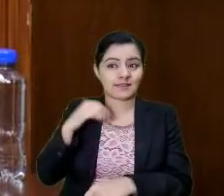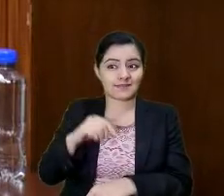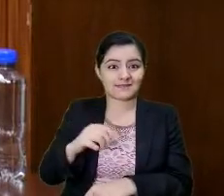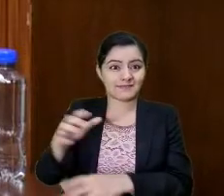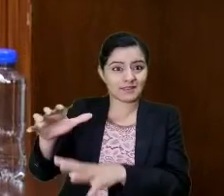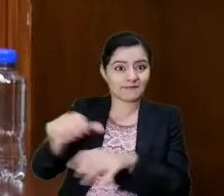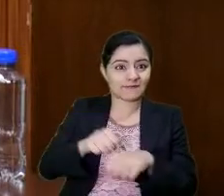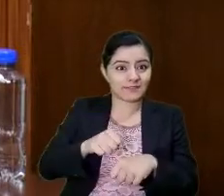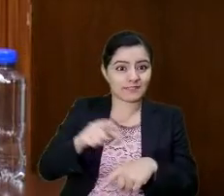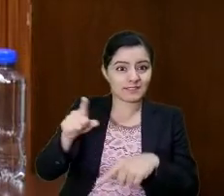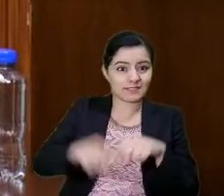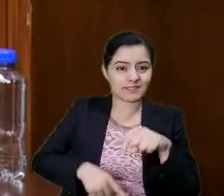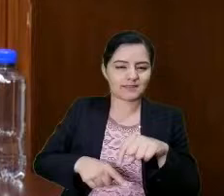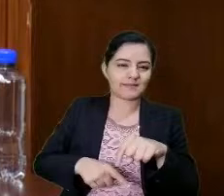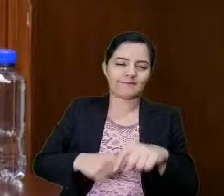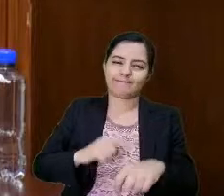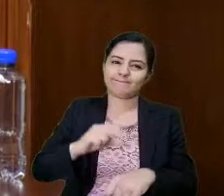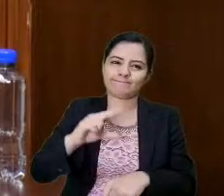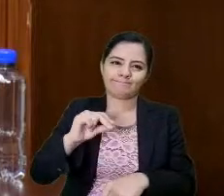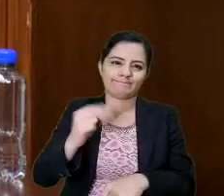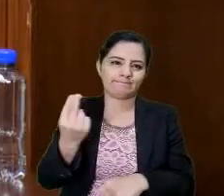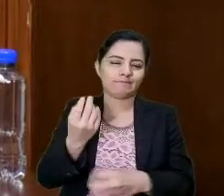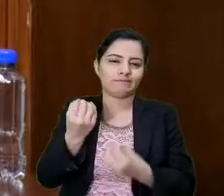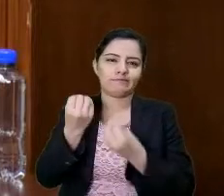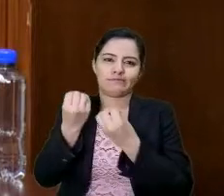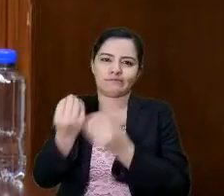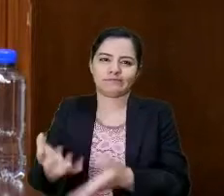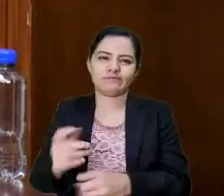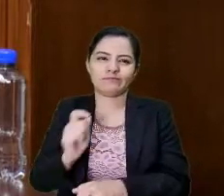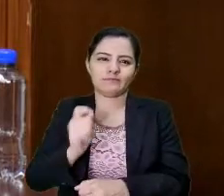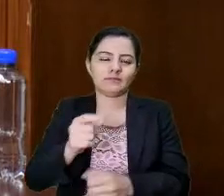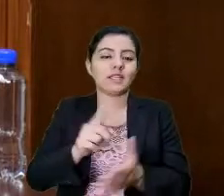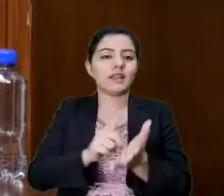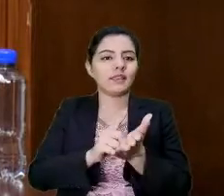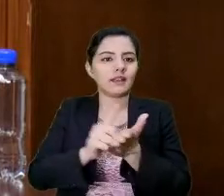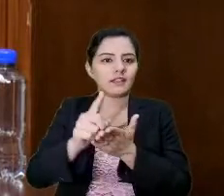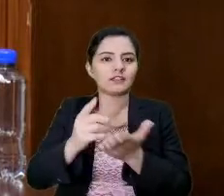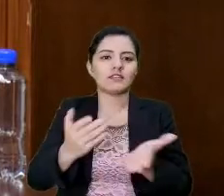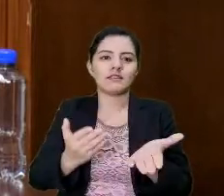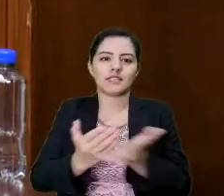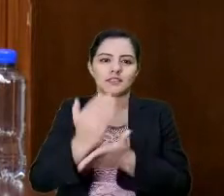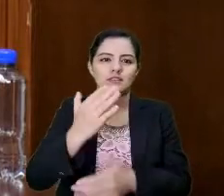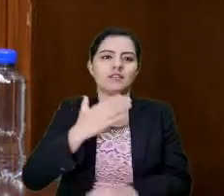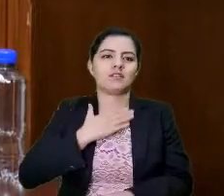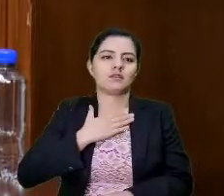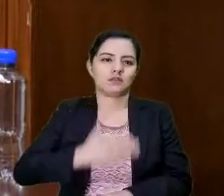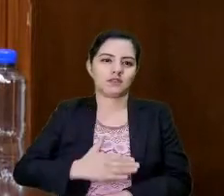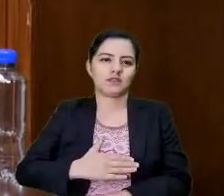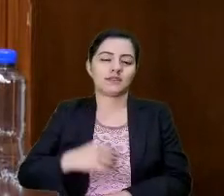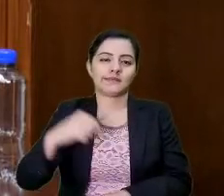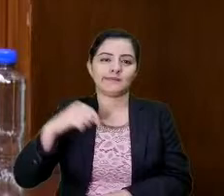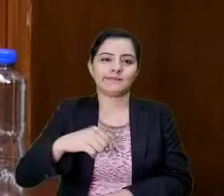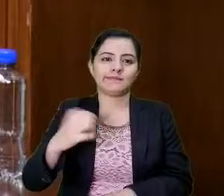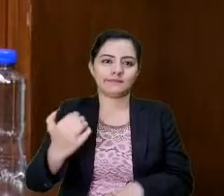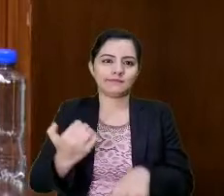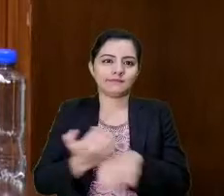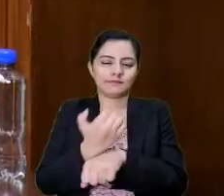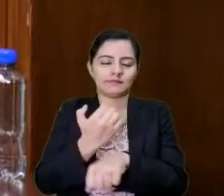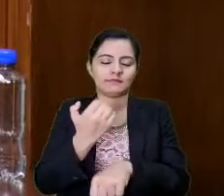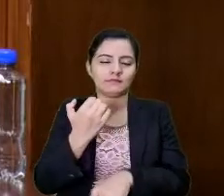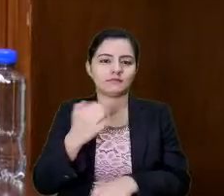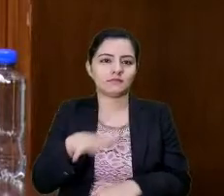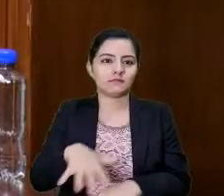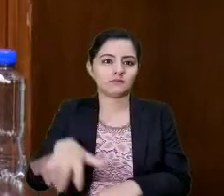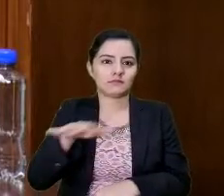que se les ha arrebatado, sus derechos y acceso a la justicia en este estado donde ha sido